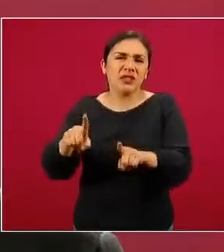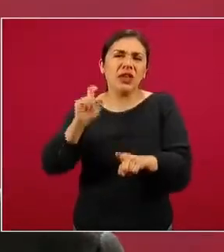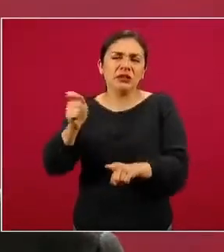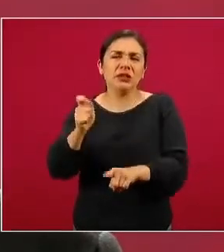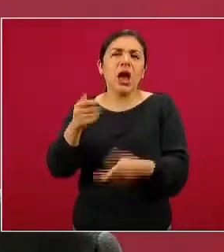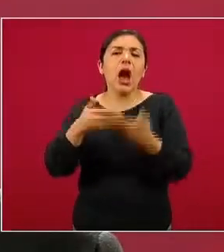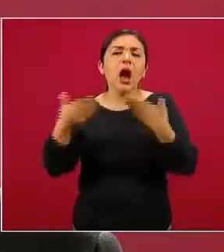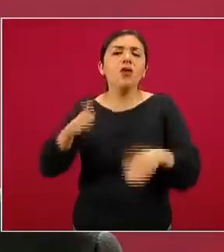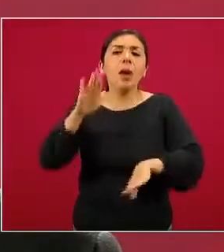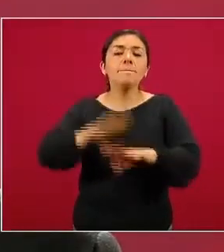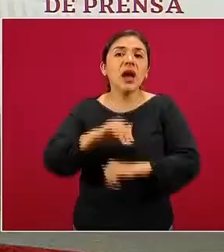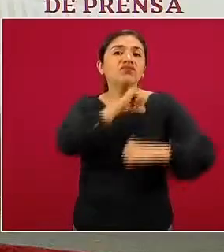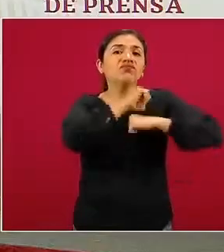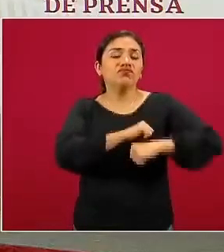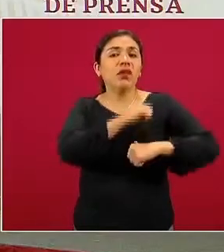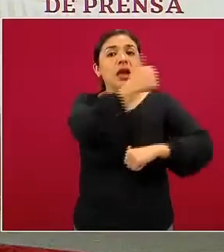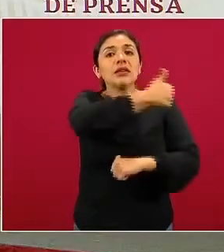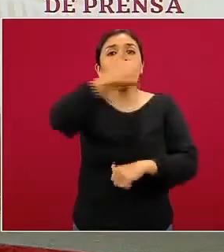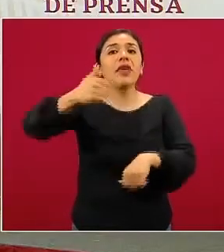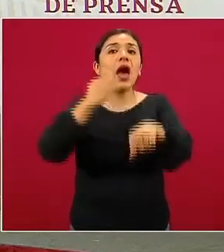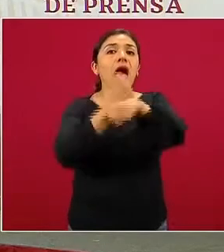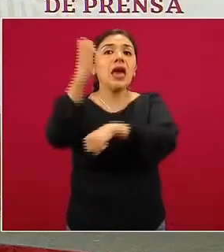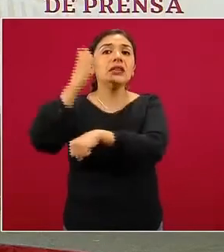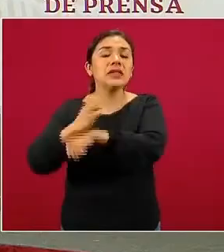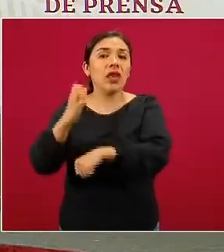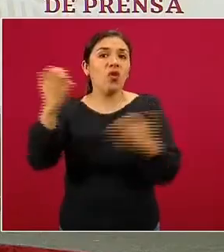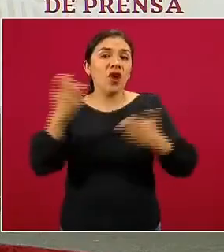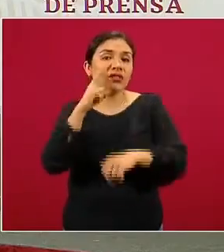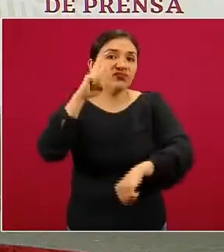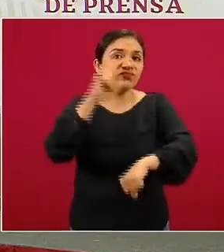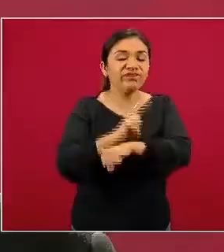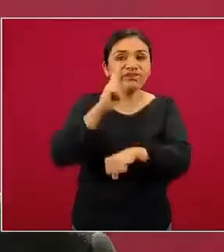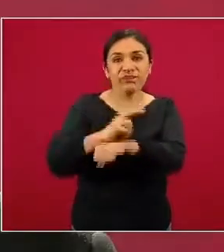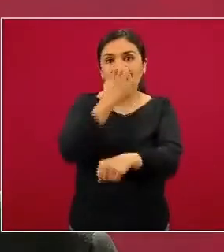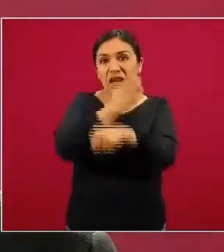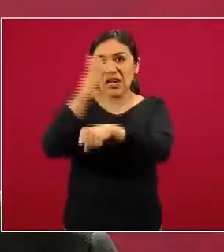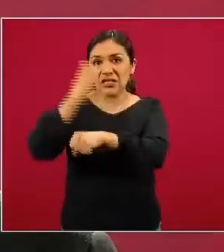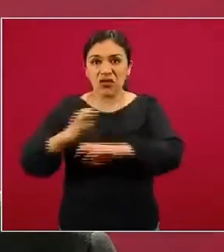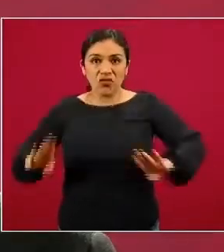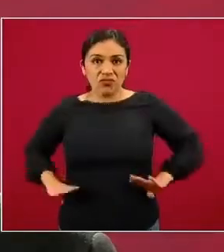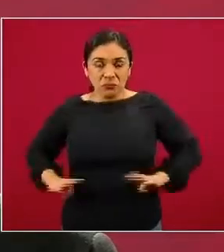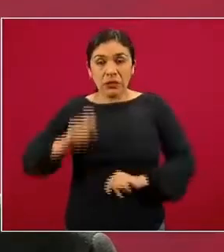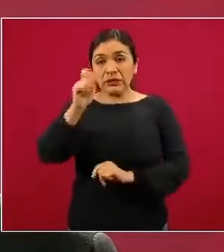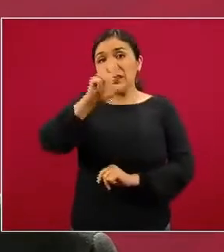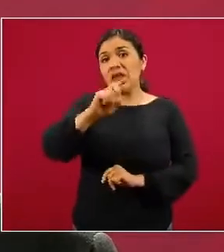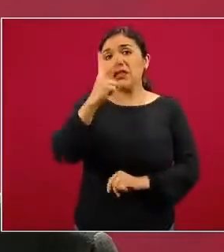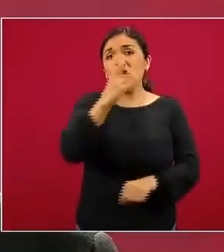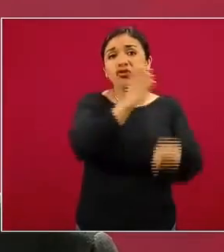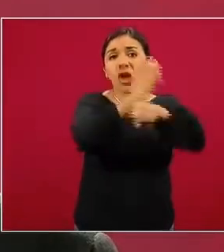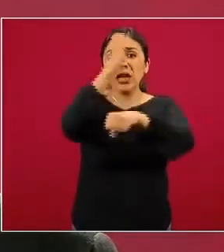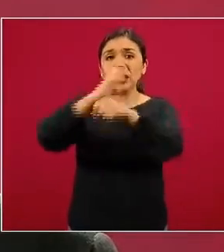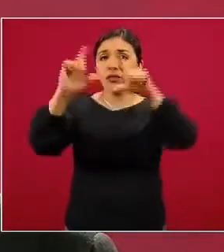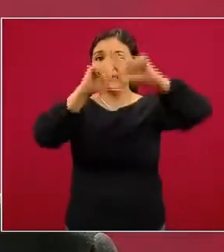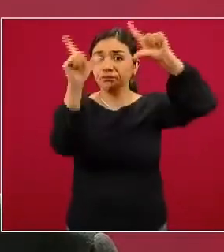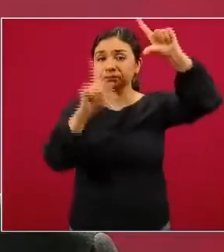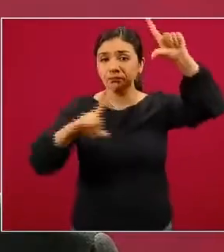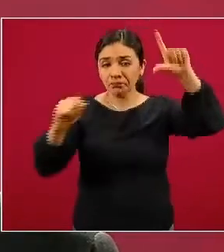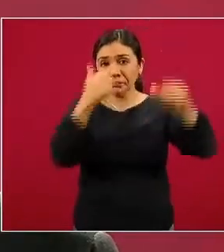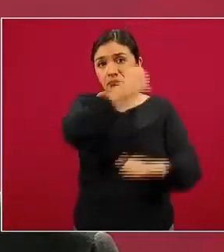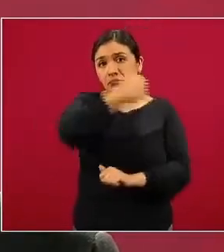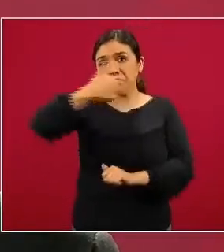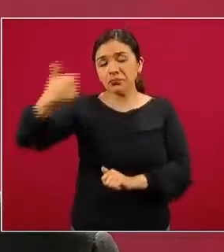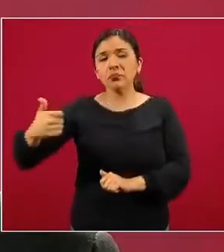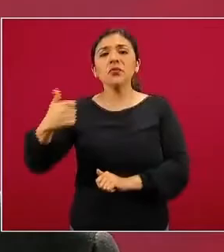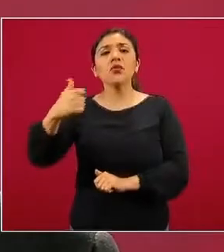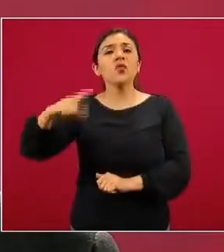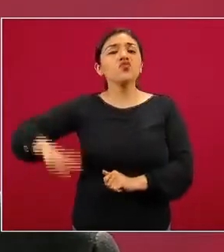estar directamente a cargo de las autoridades sanitarias de los estados, las 32 entidades federativas. Cada uno de